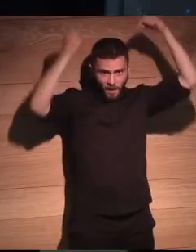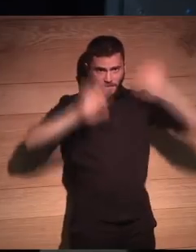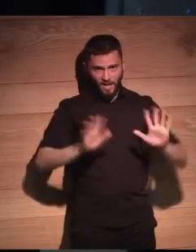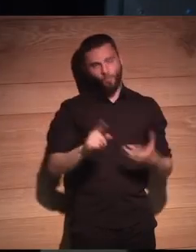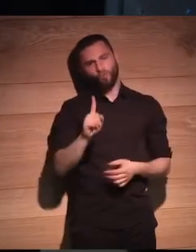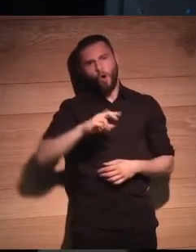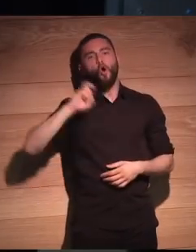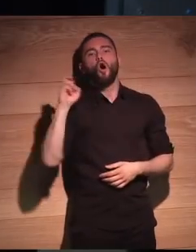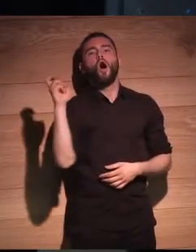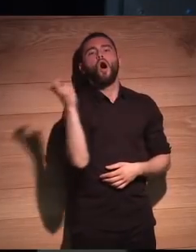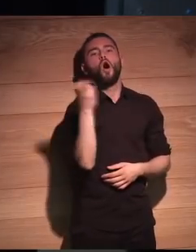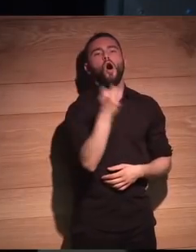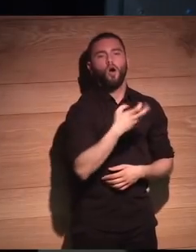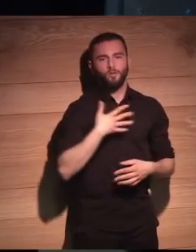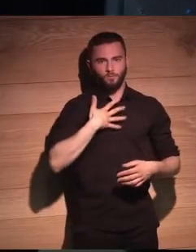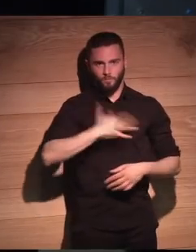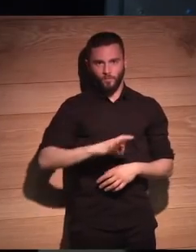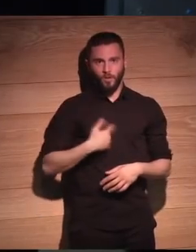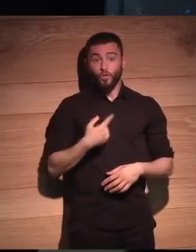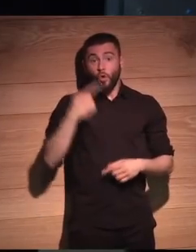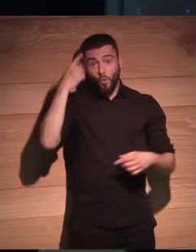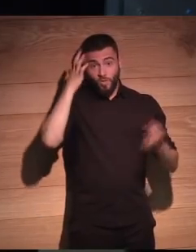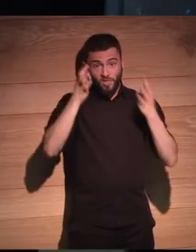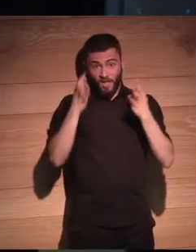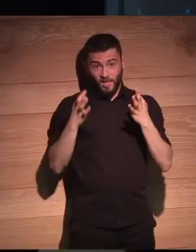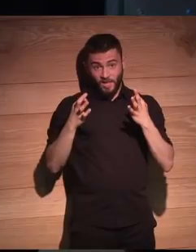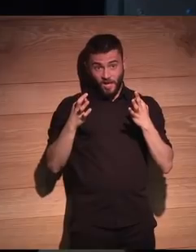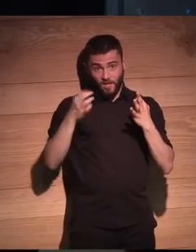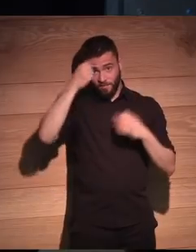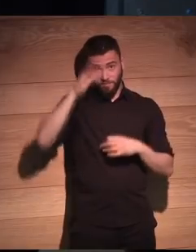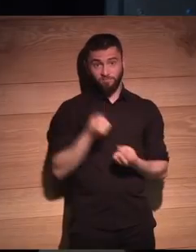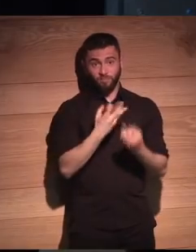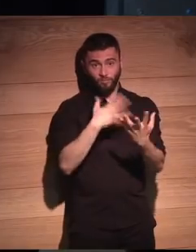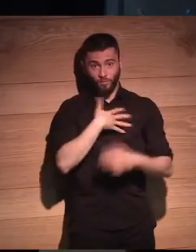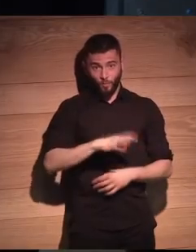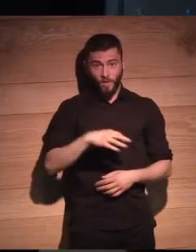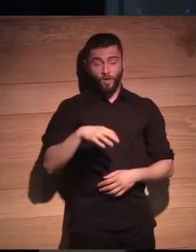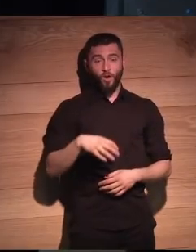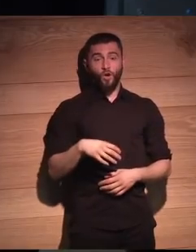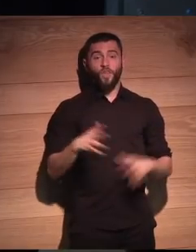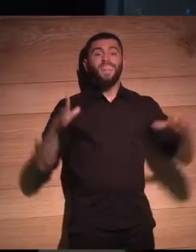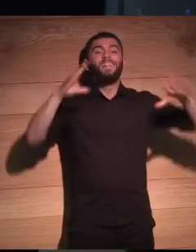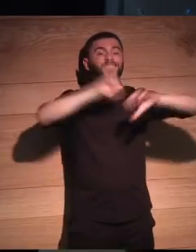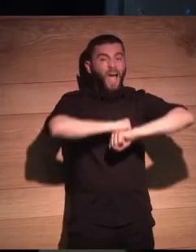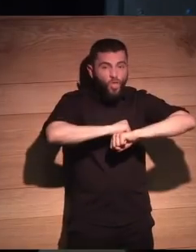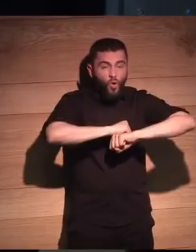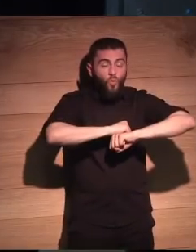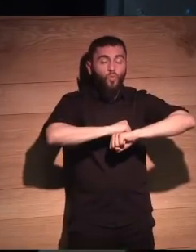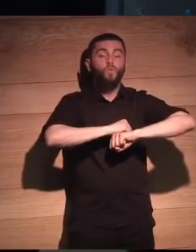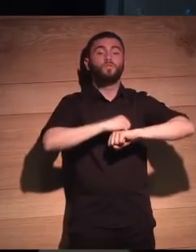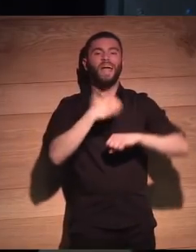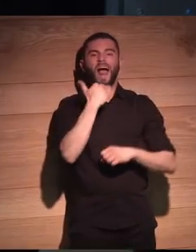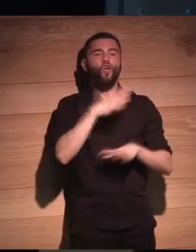superhéroes de la edad de oro. ¿Puedo decir un detalle así erudito? Por supuesto. The Shadow, que es un personaje fascinante también, que tiene algo de vengador,